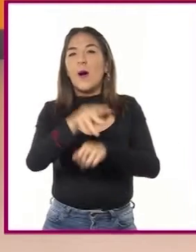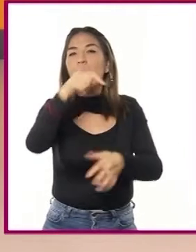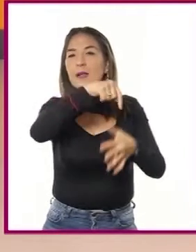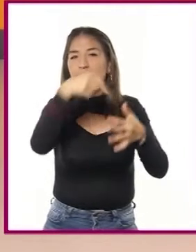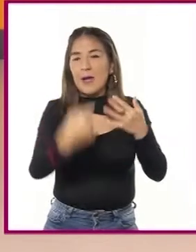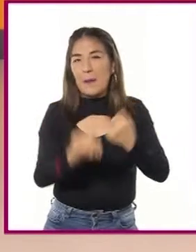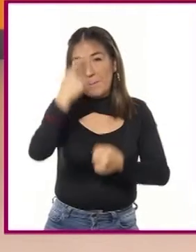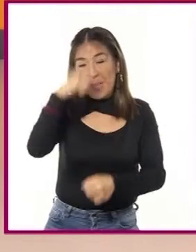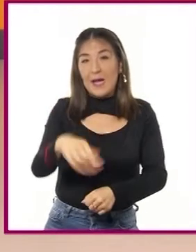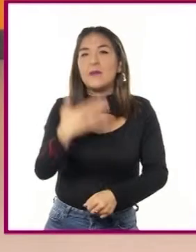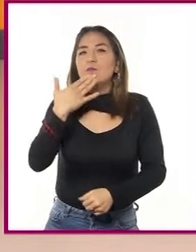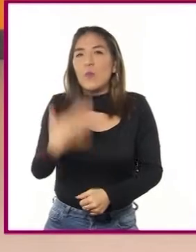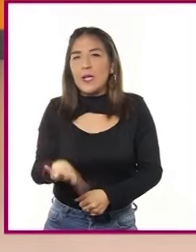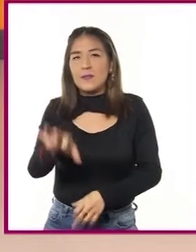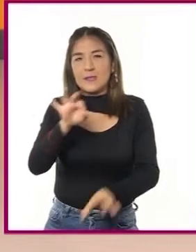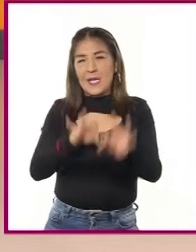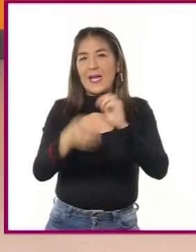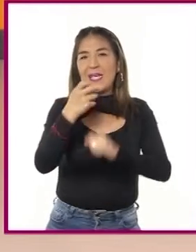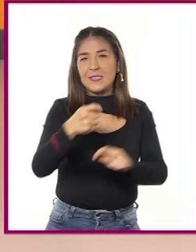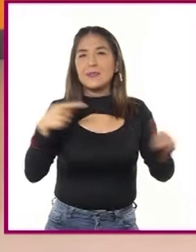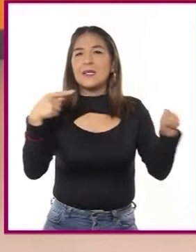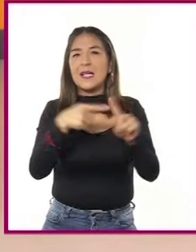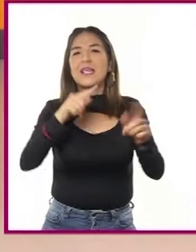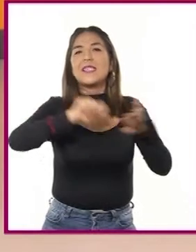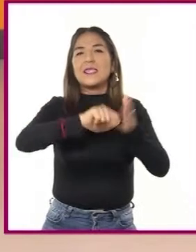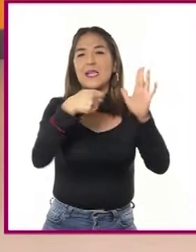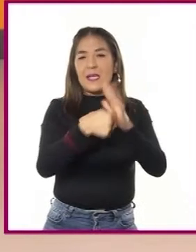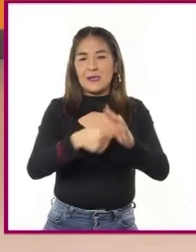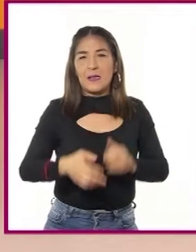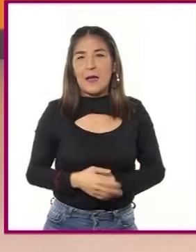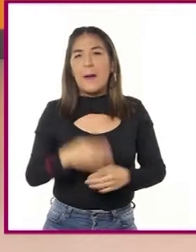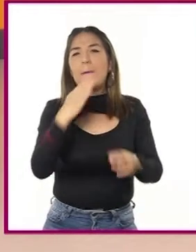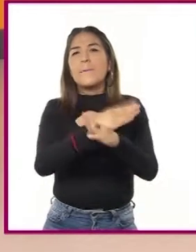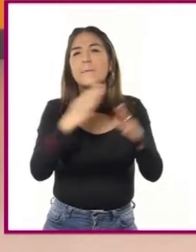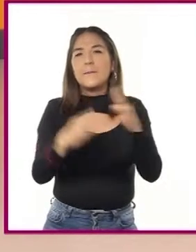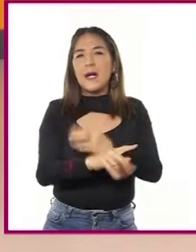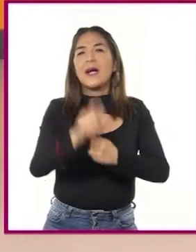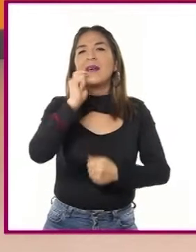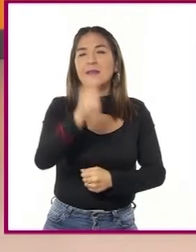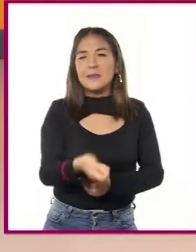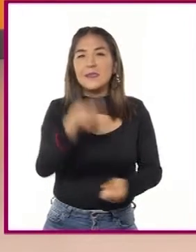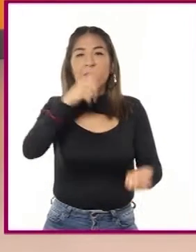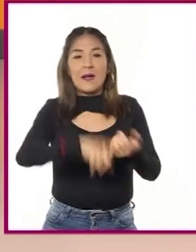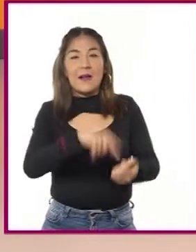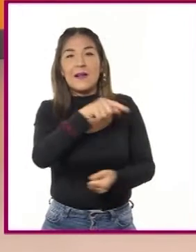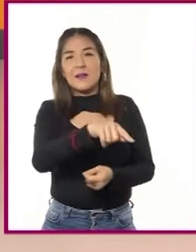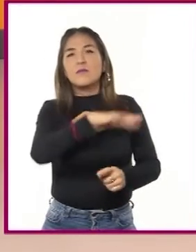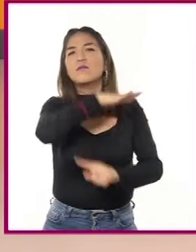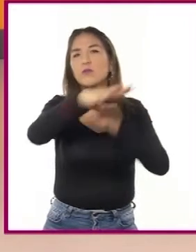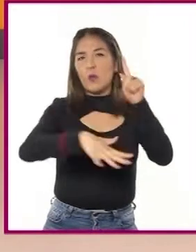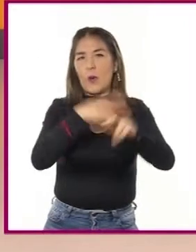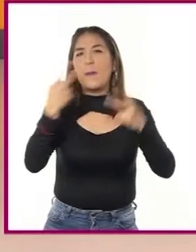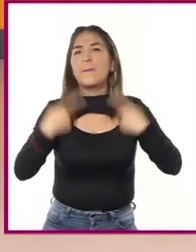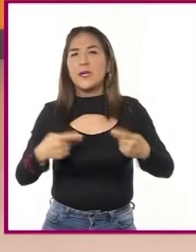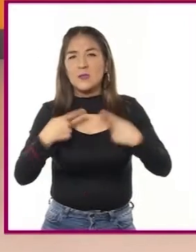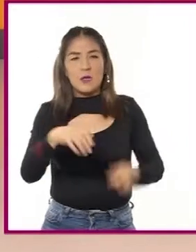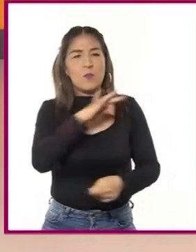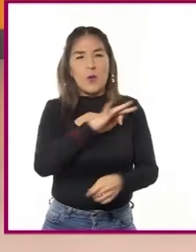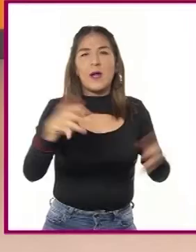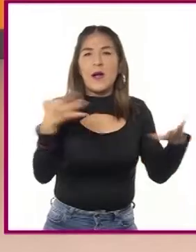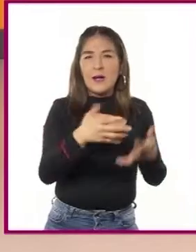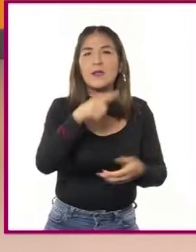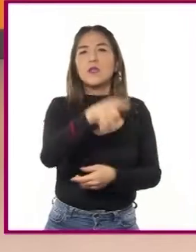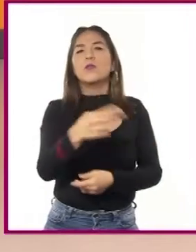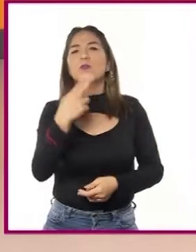para poder llevar a cabo nuestro objeto técnico, un material que se encuentra al alcance de todos y que puede ser